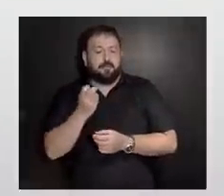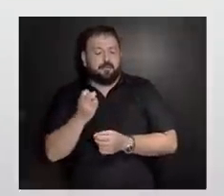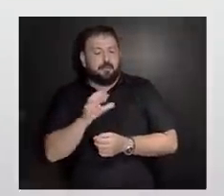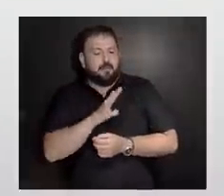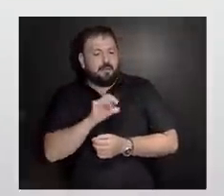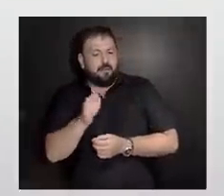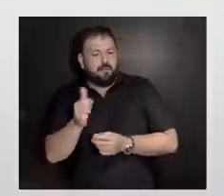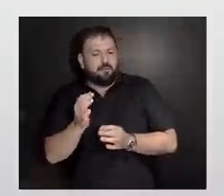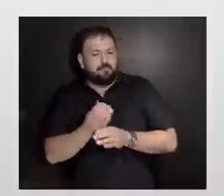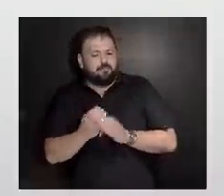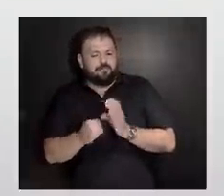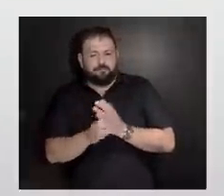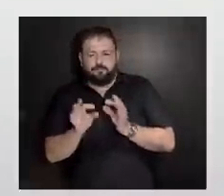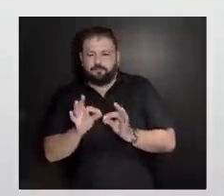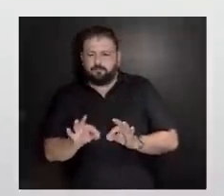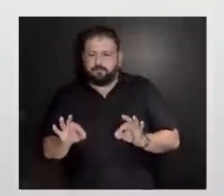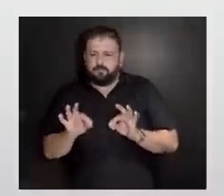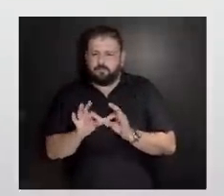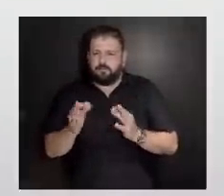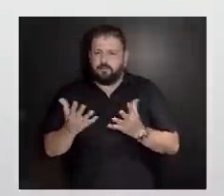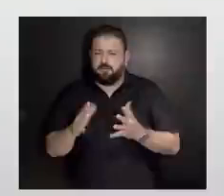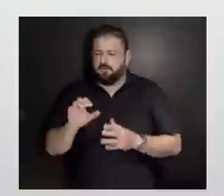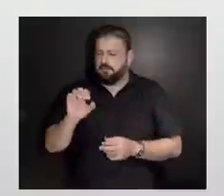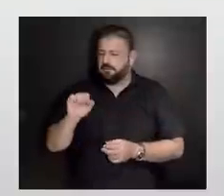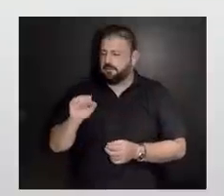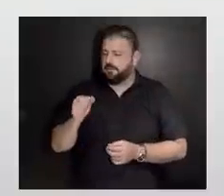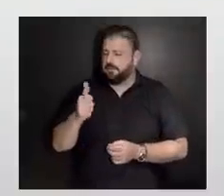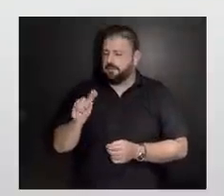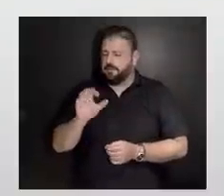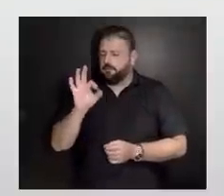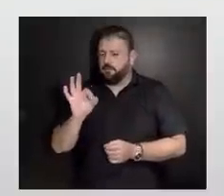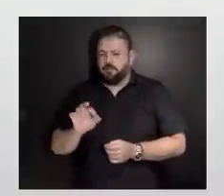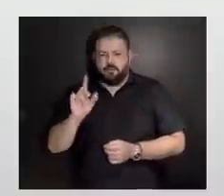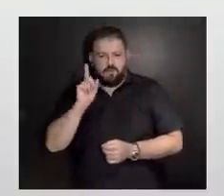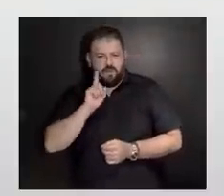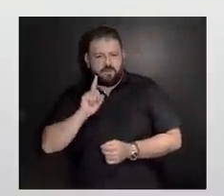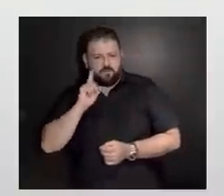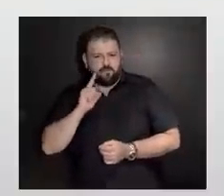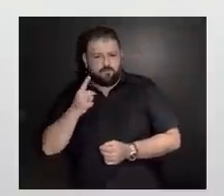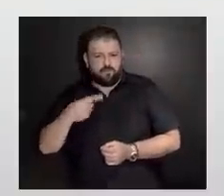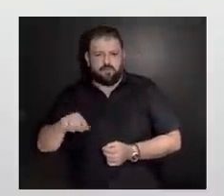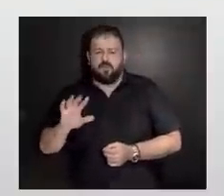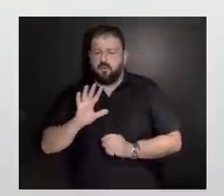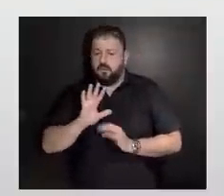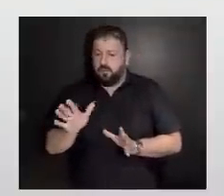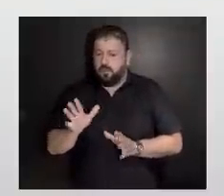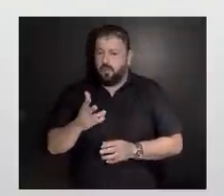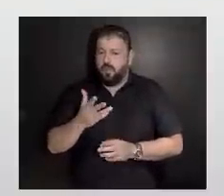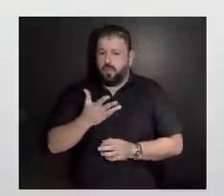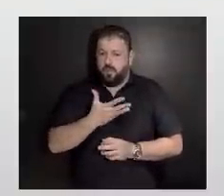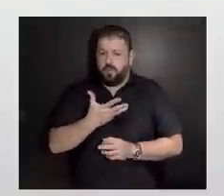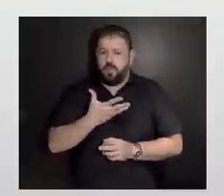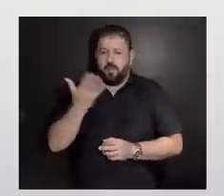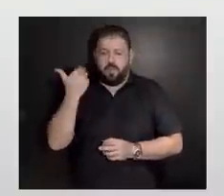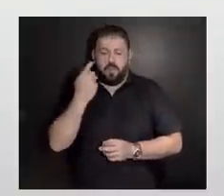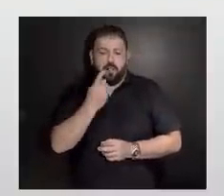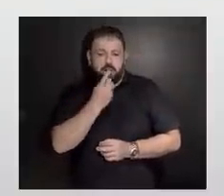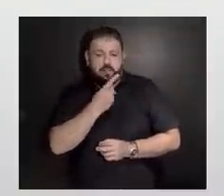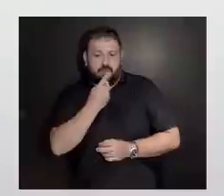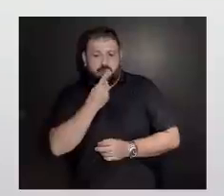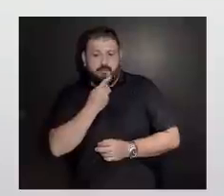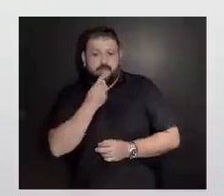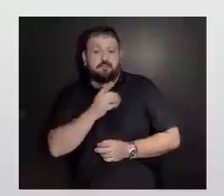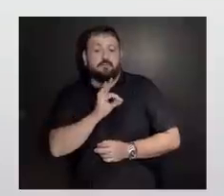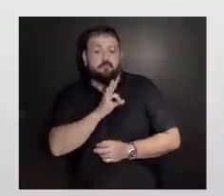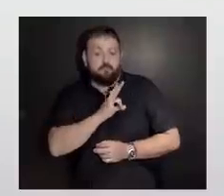importante es que en el 66% de las mujeres que tuvieron diabetes gestacional